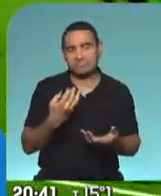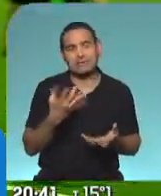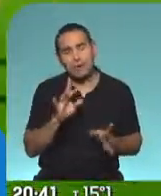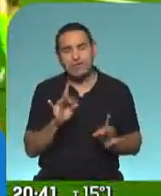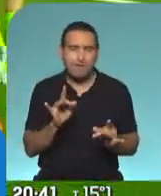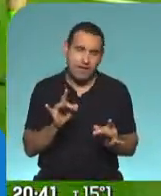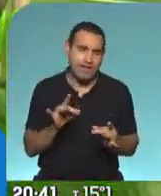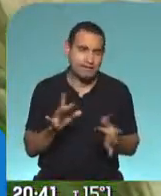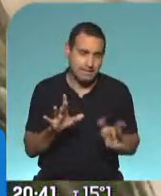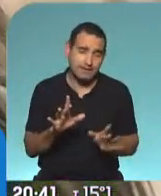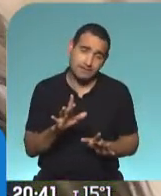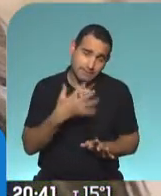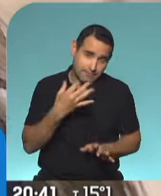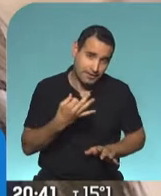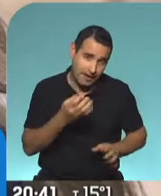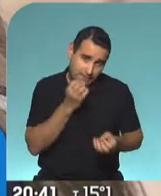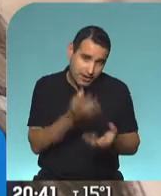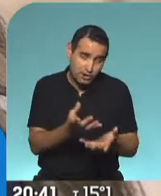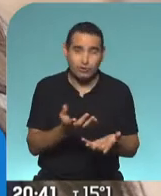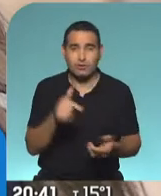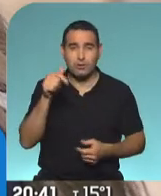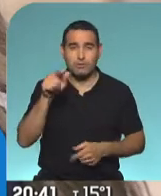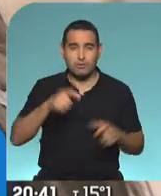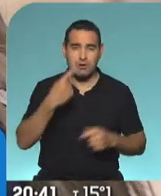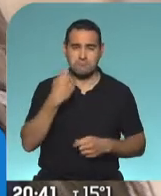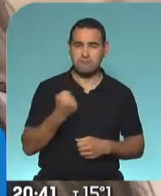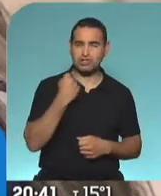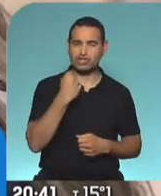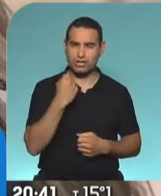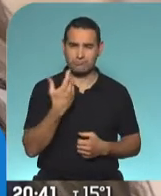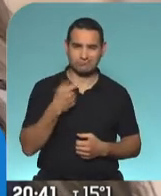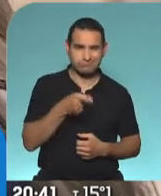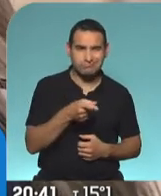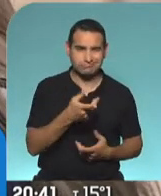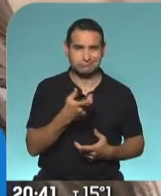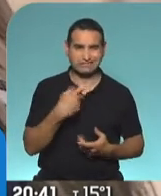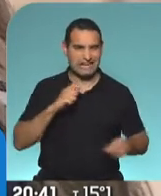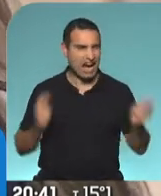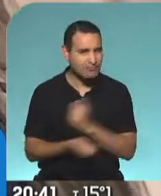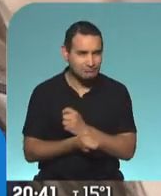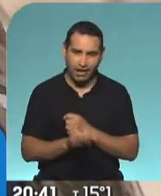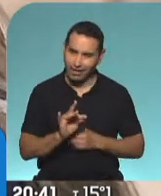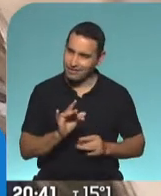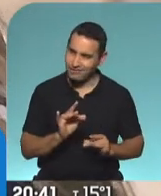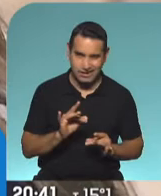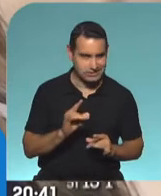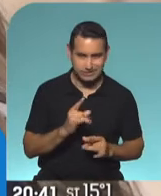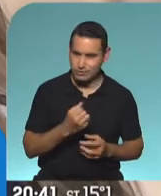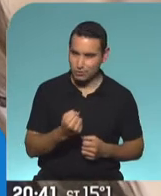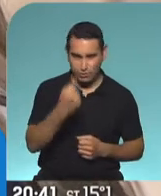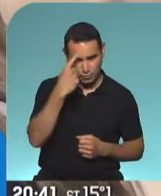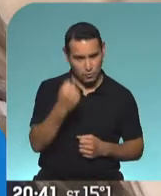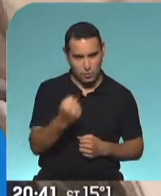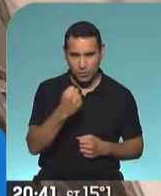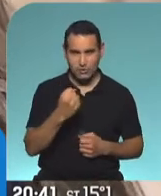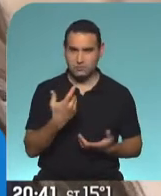complicado. No te voy a decir que no, porque el machista yo creo que le cuesta mucho cambiar y quizás desconstruir eso que